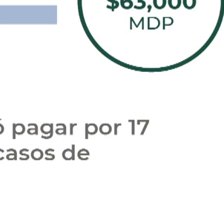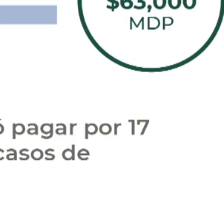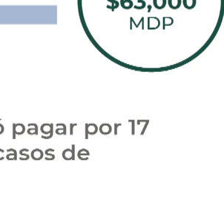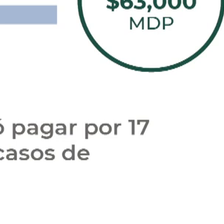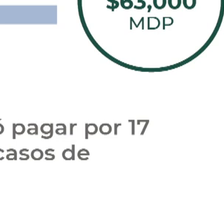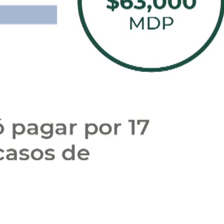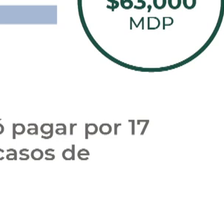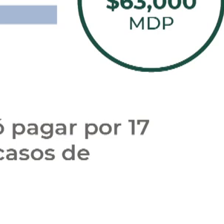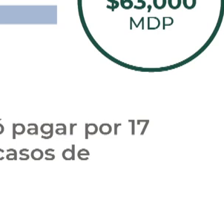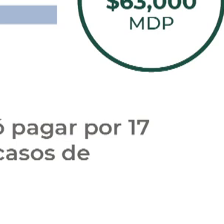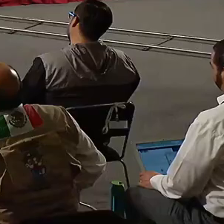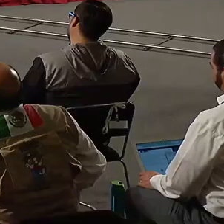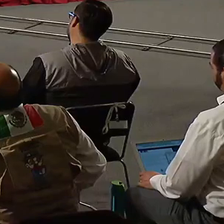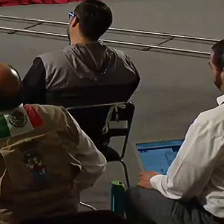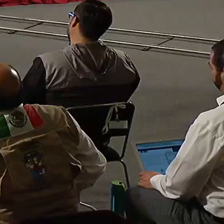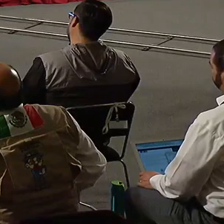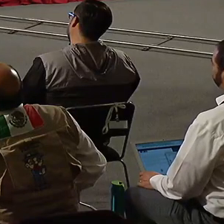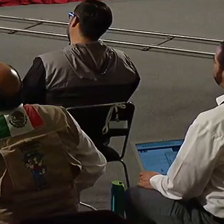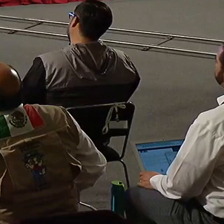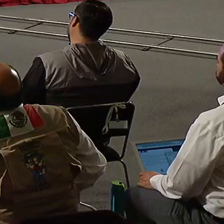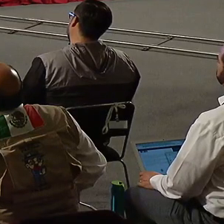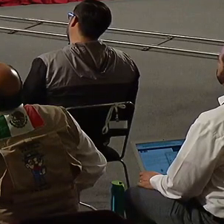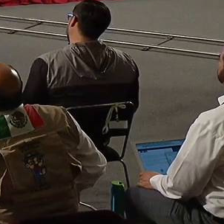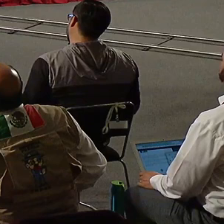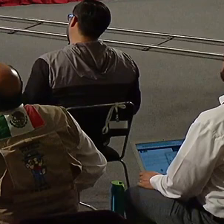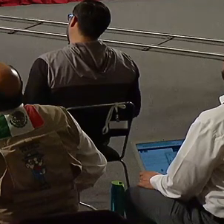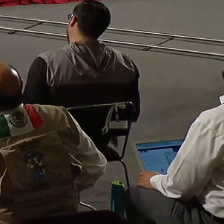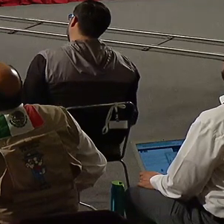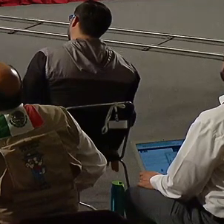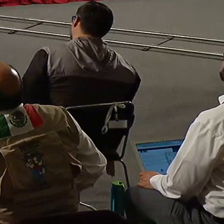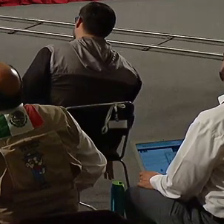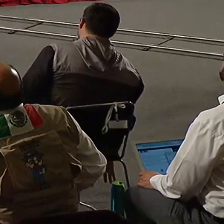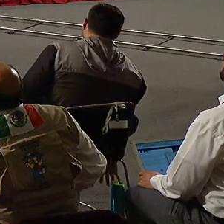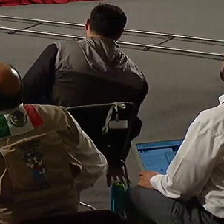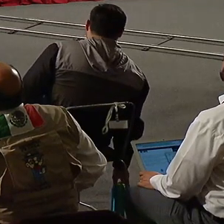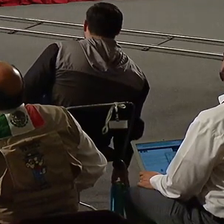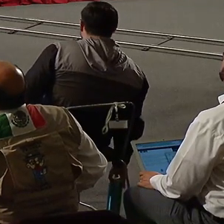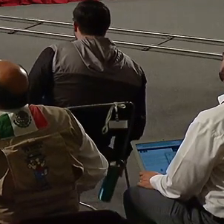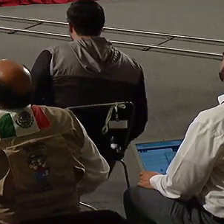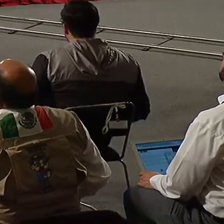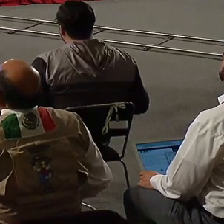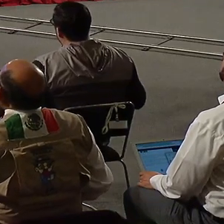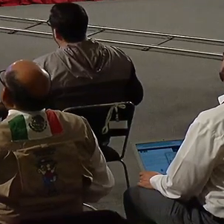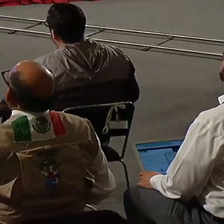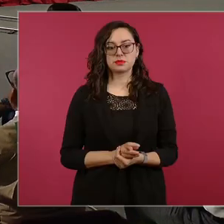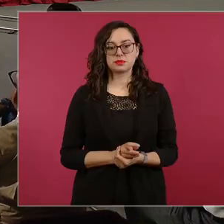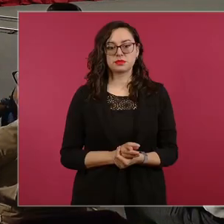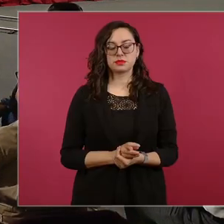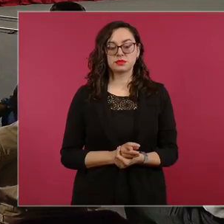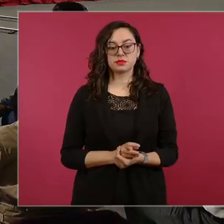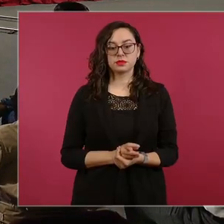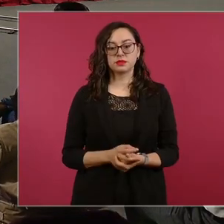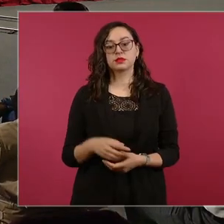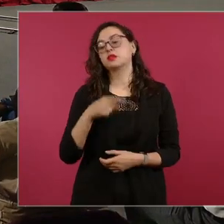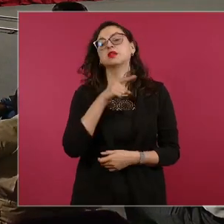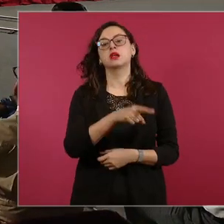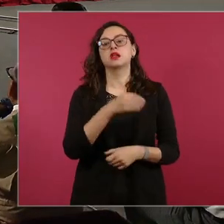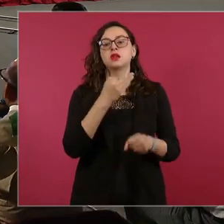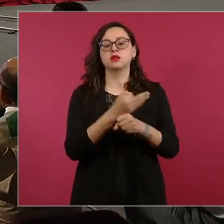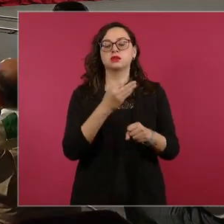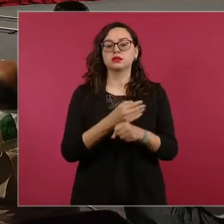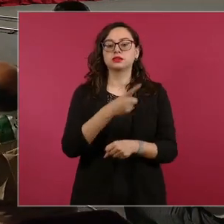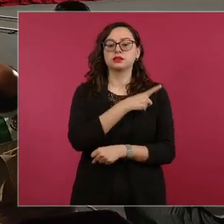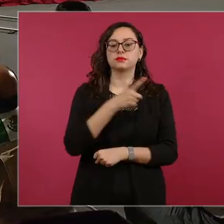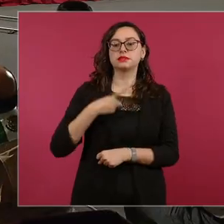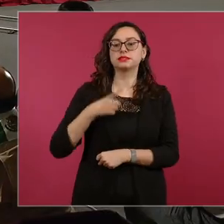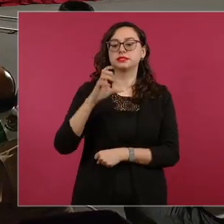SAT ha emitido créditos fiscales por diez mil millones de pesos, teniendo un adeudo de sesenta y tres mil millones de pesos.